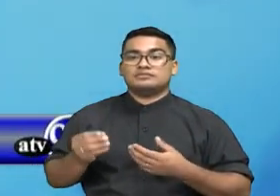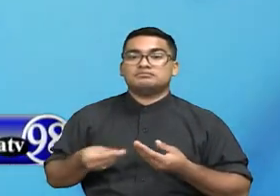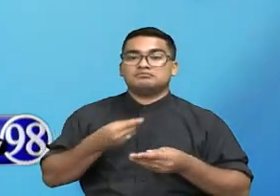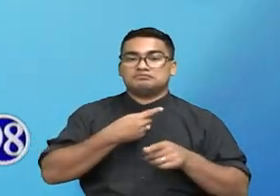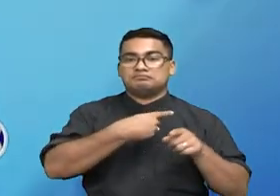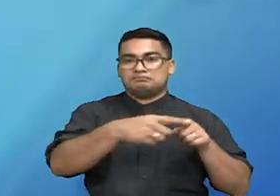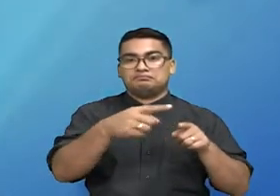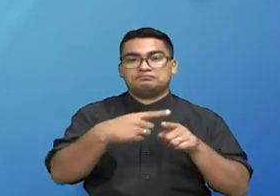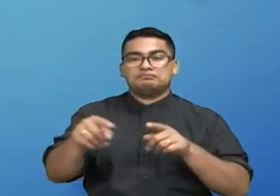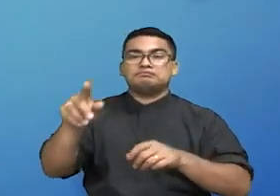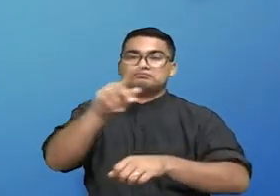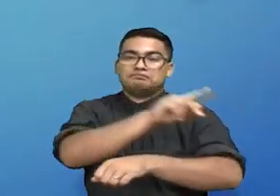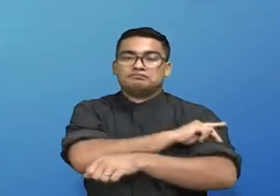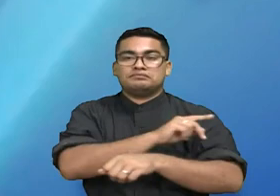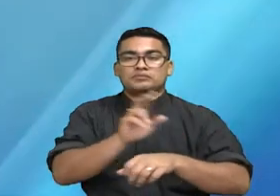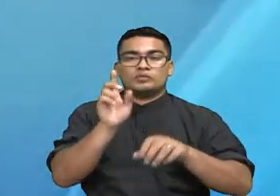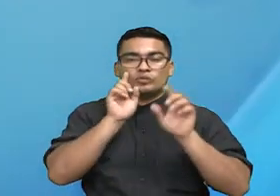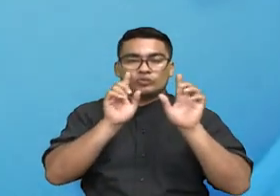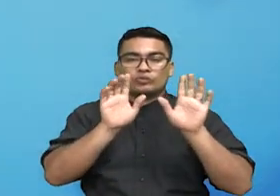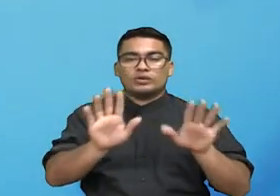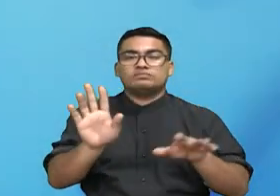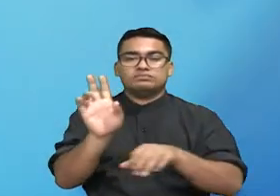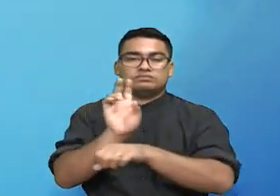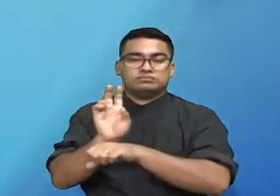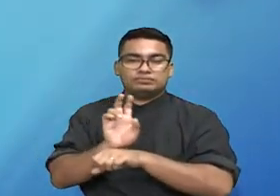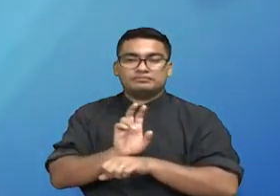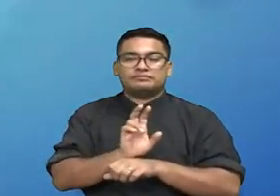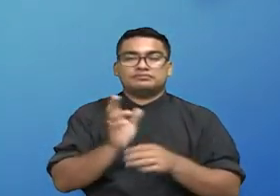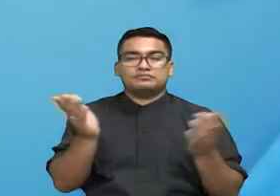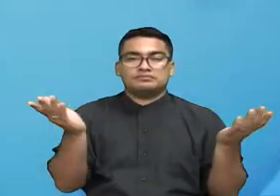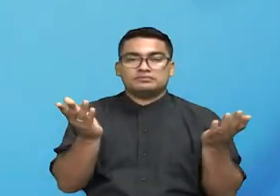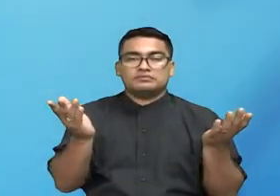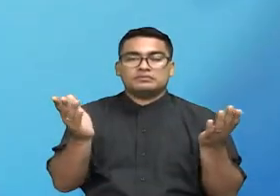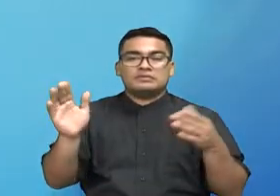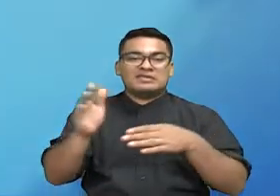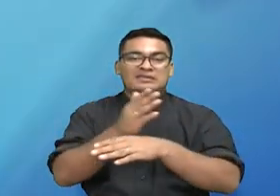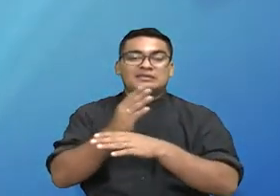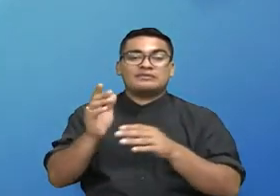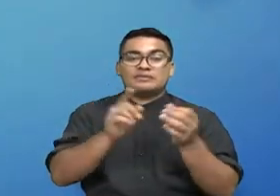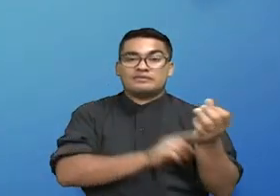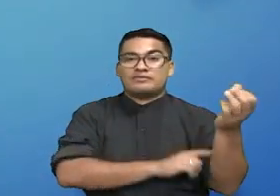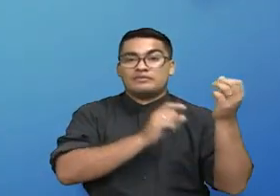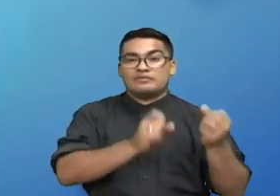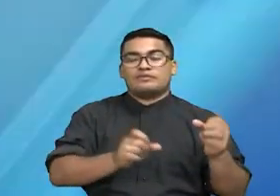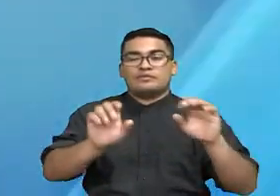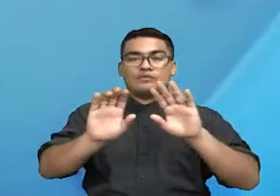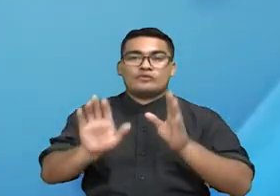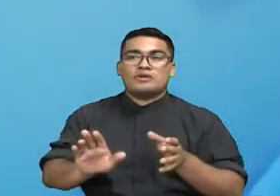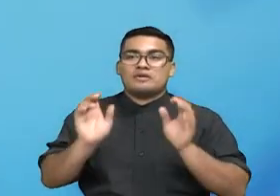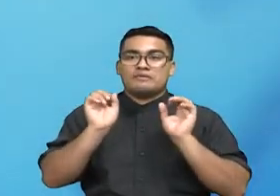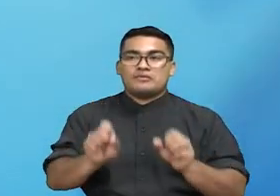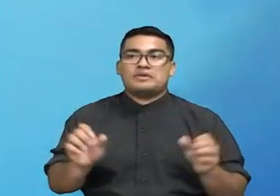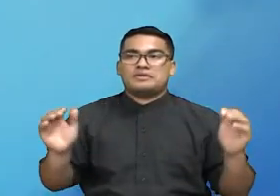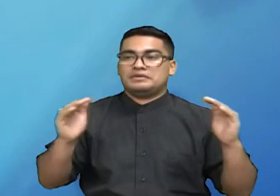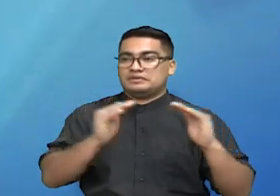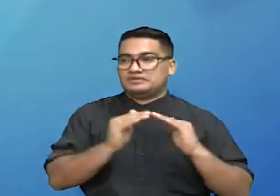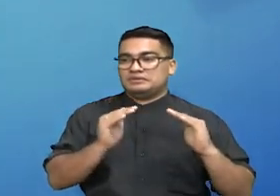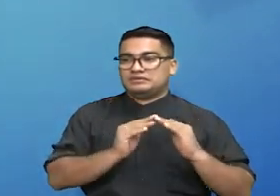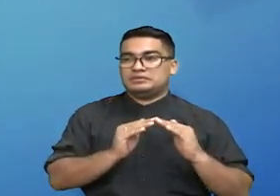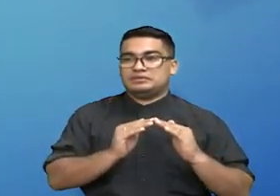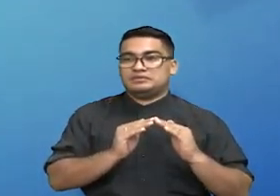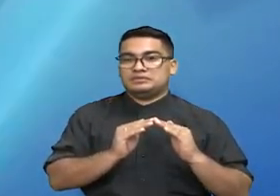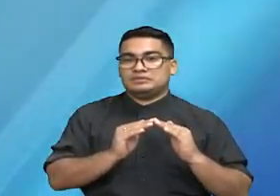nuestra policía asegurando que cada uno de estos hermanos y hermanas lleguen a su casa